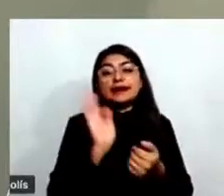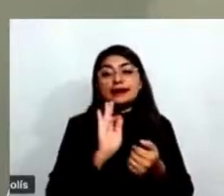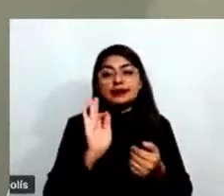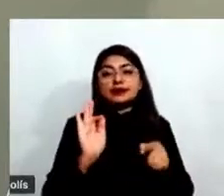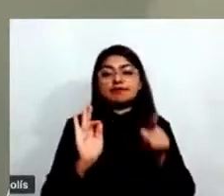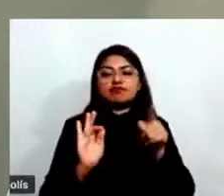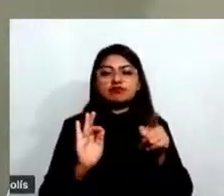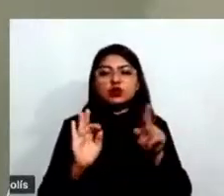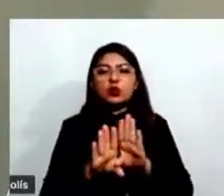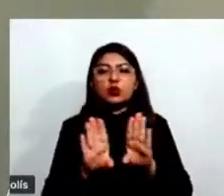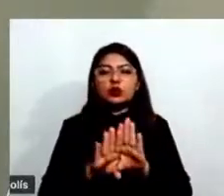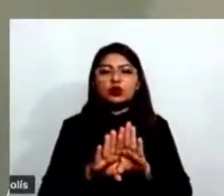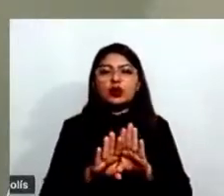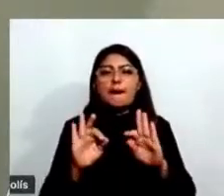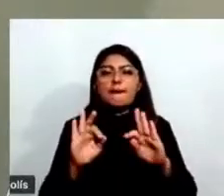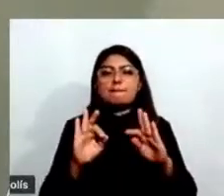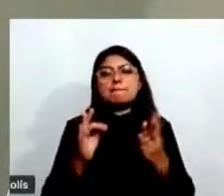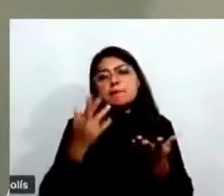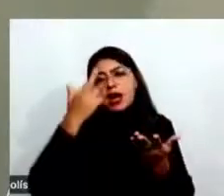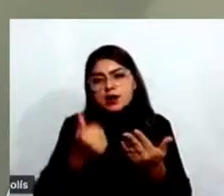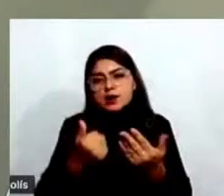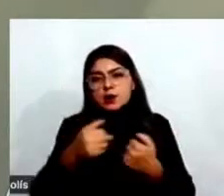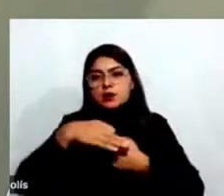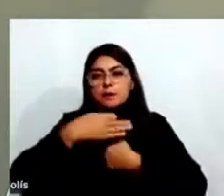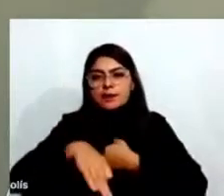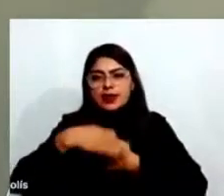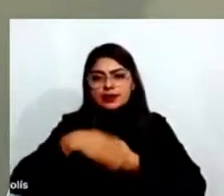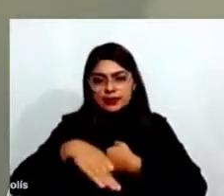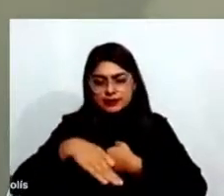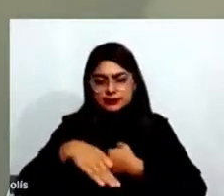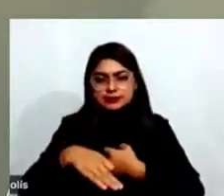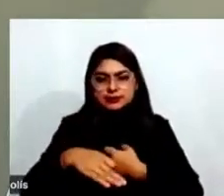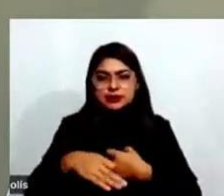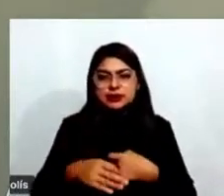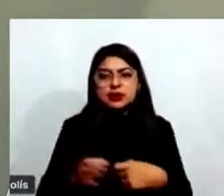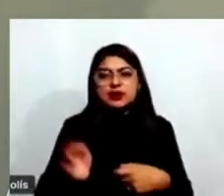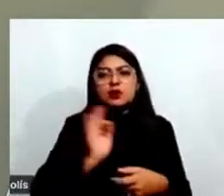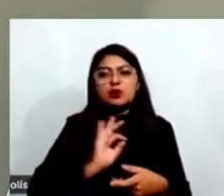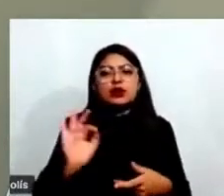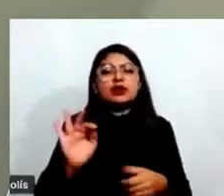causal adicional de separación, que sería